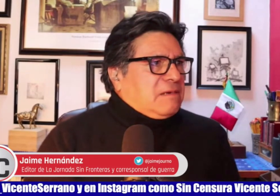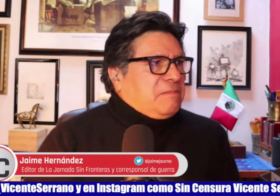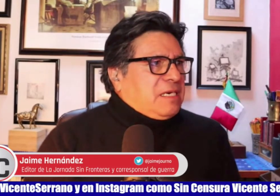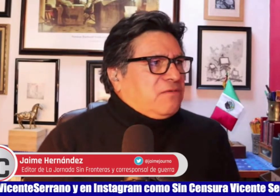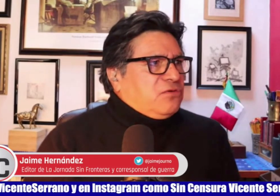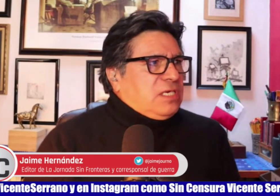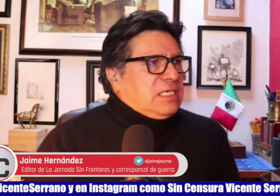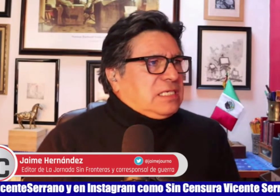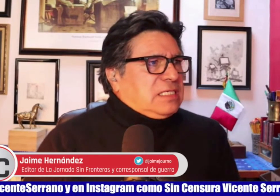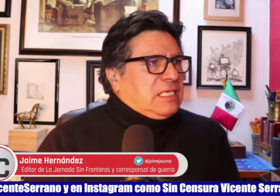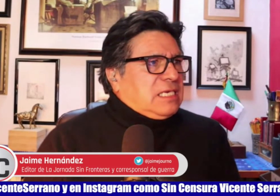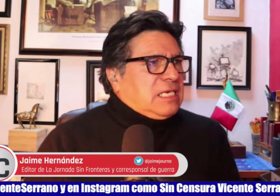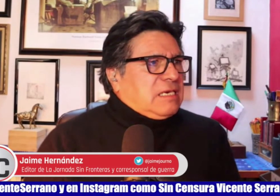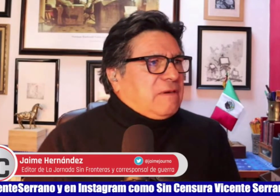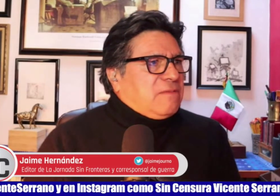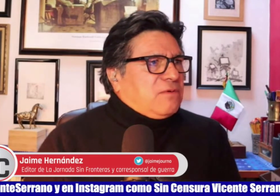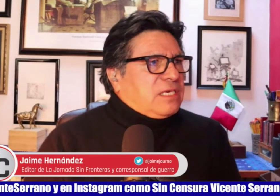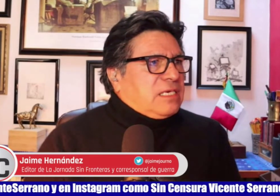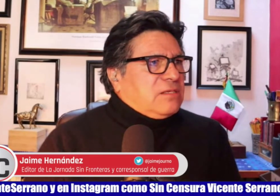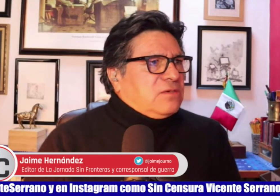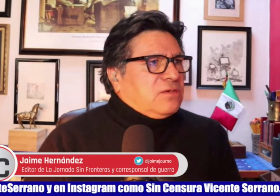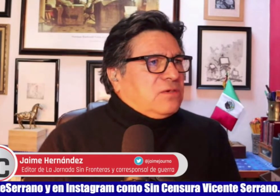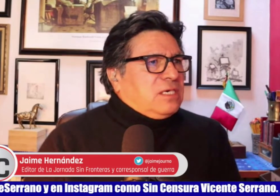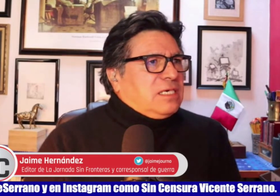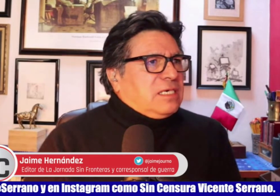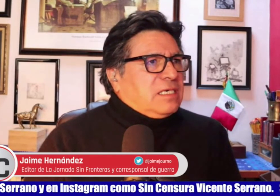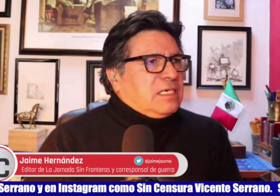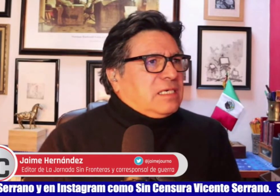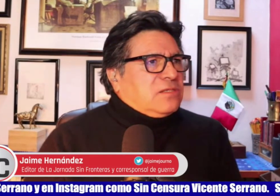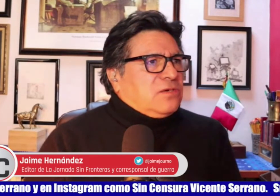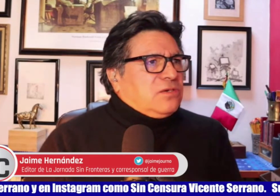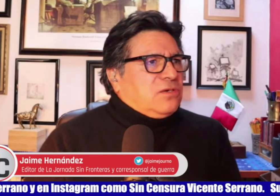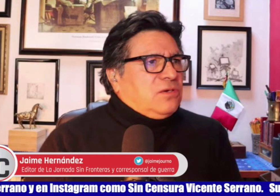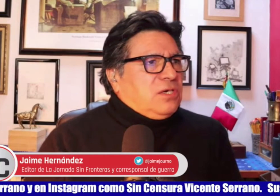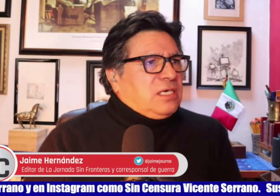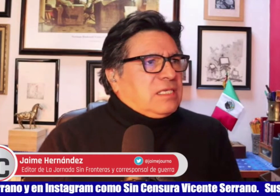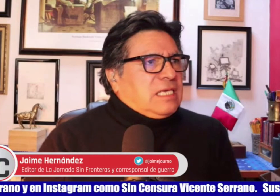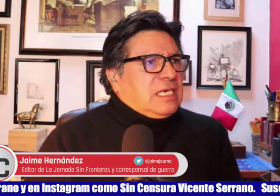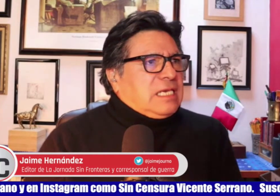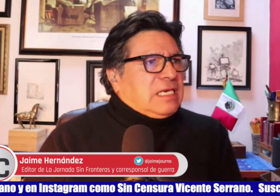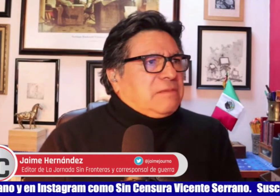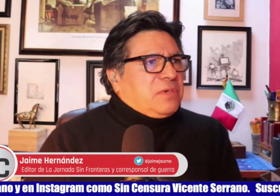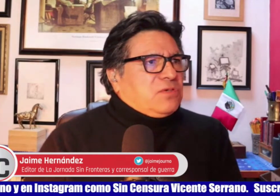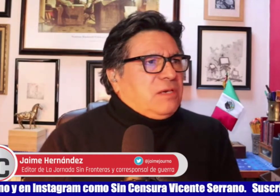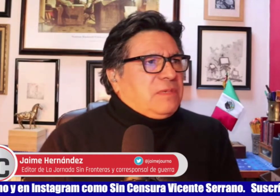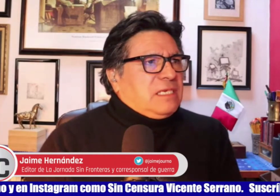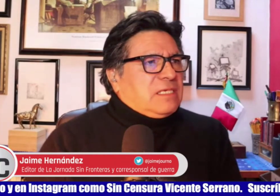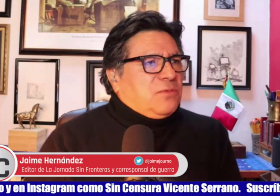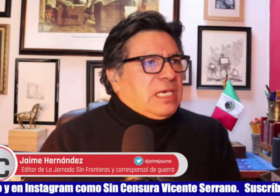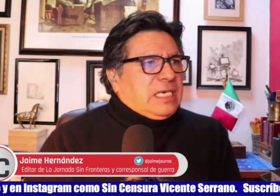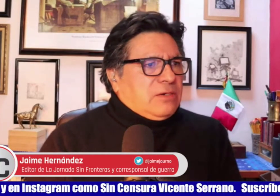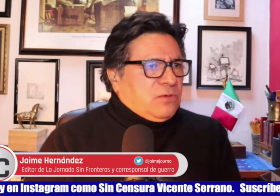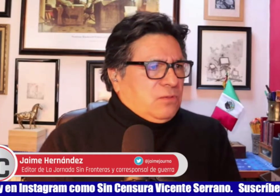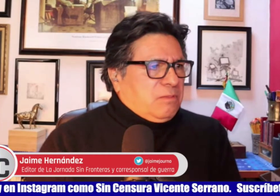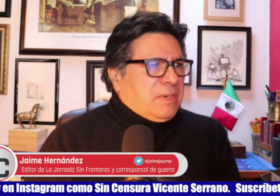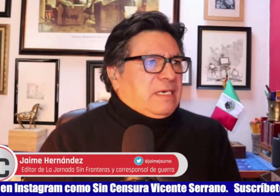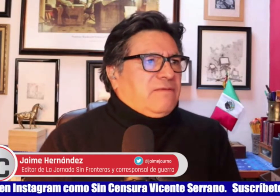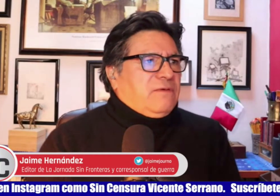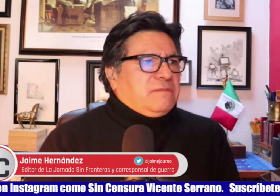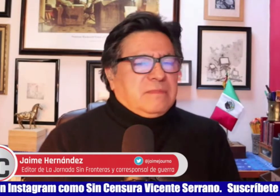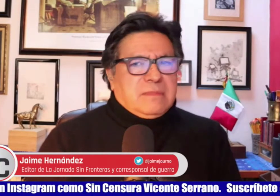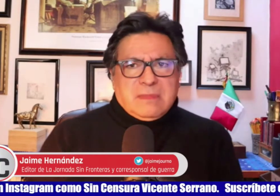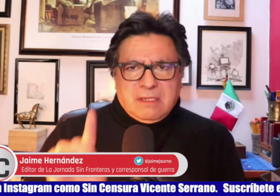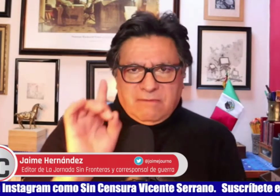el párrafo. Tú ya hiciste el favor, querido Toño, de leer, pero solamente les voy a leer un